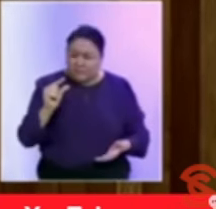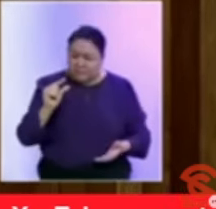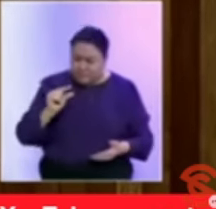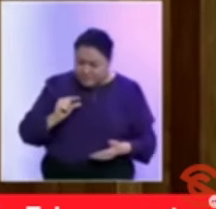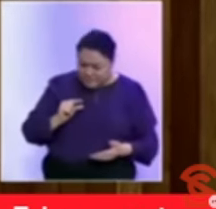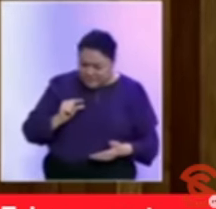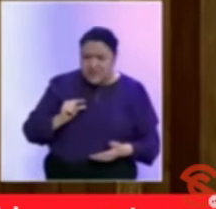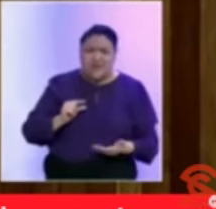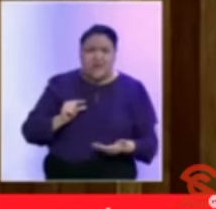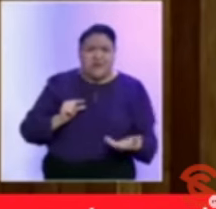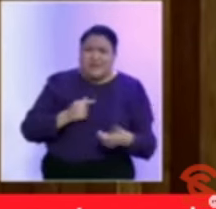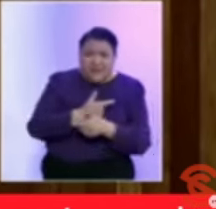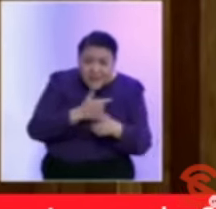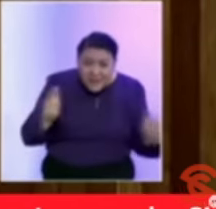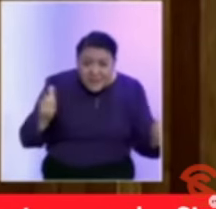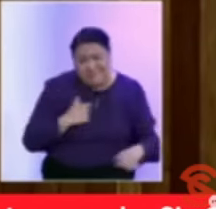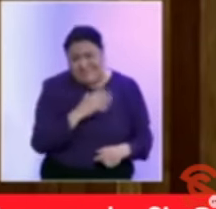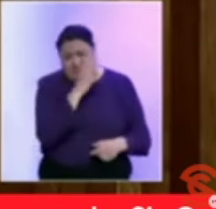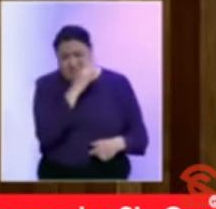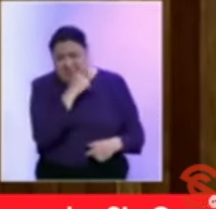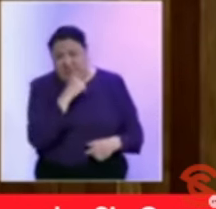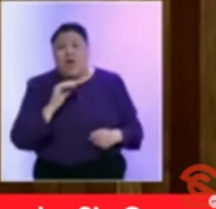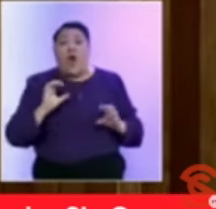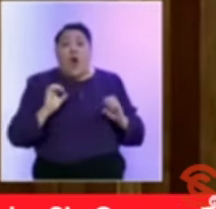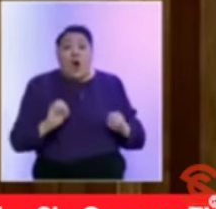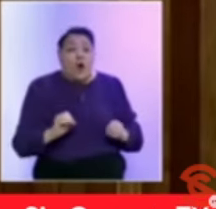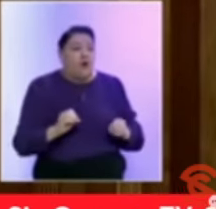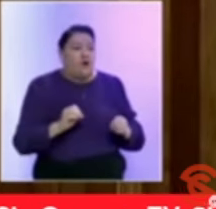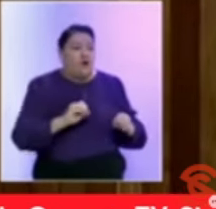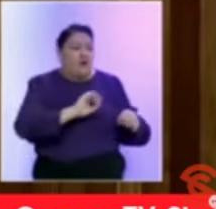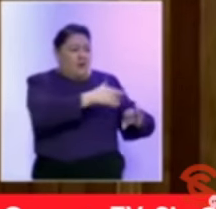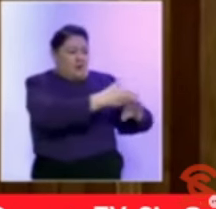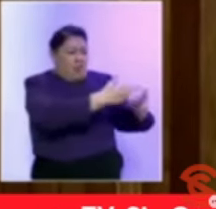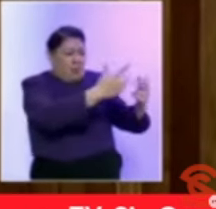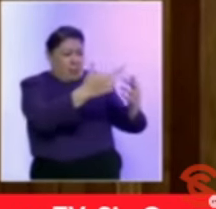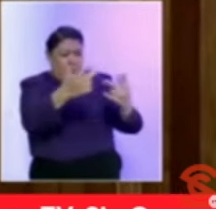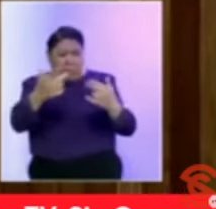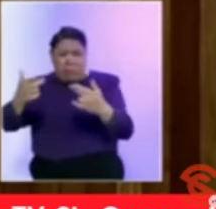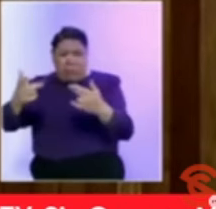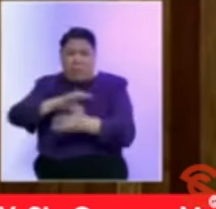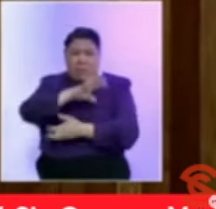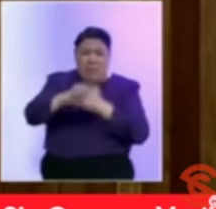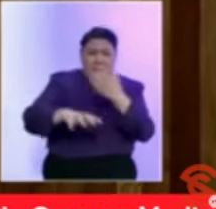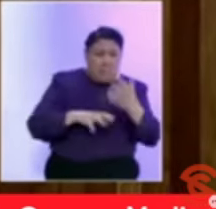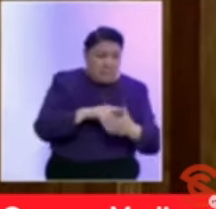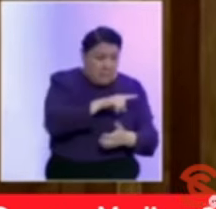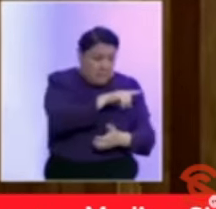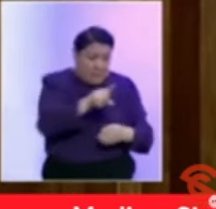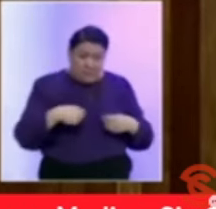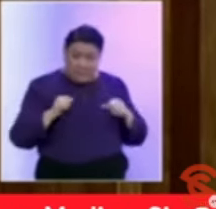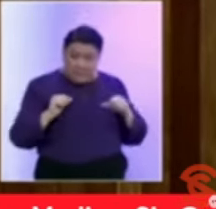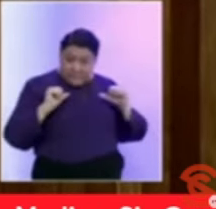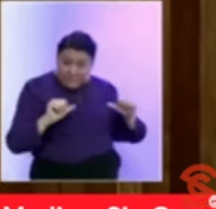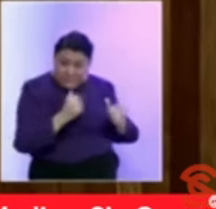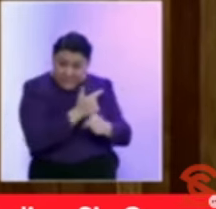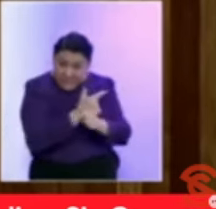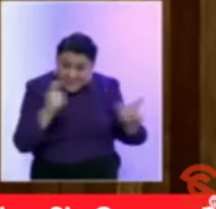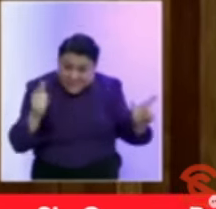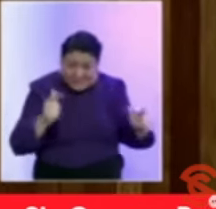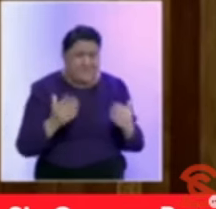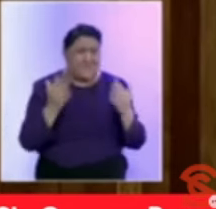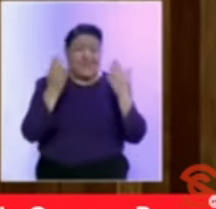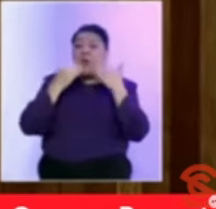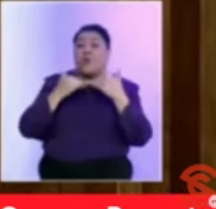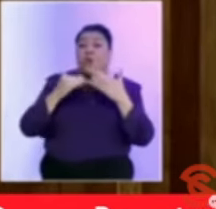o la libertad de acabar con el planeta esa es una falsa libertad la libertad puede